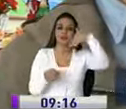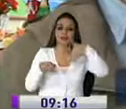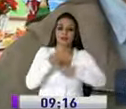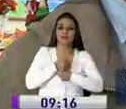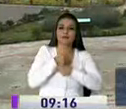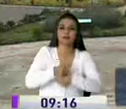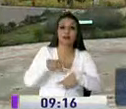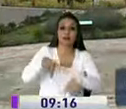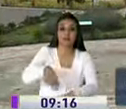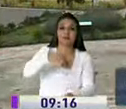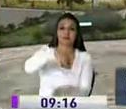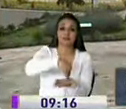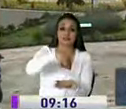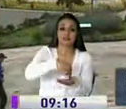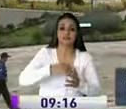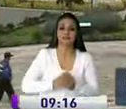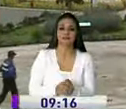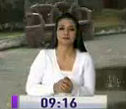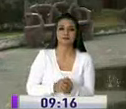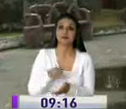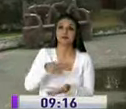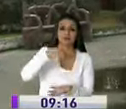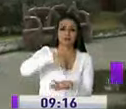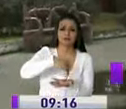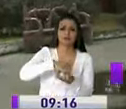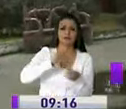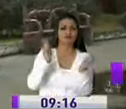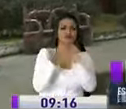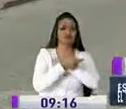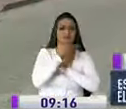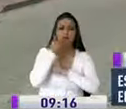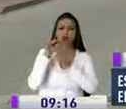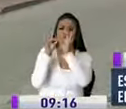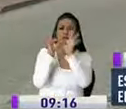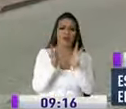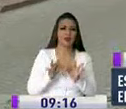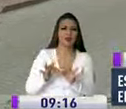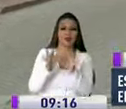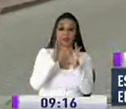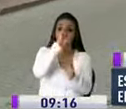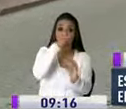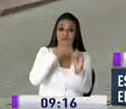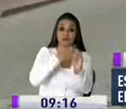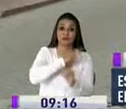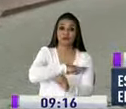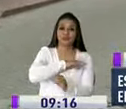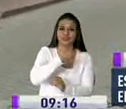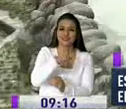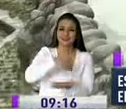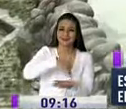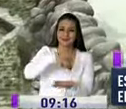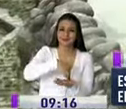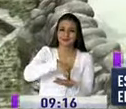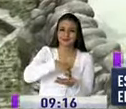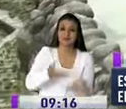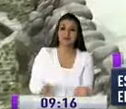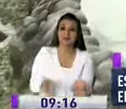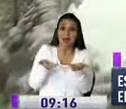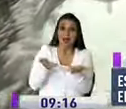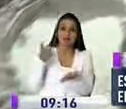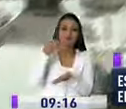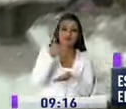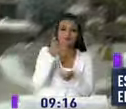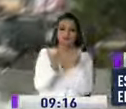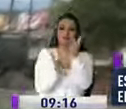en Mejía. La ciudad en los últimos años ha mejorado su infraestructura, pues el objetivo del municipio del Cantón Mejía es incrementar el número